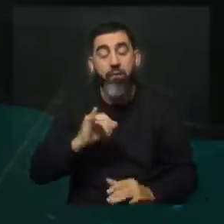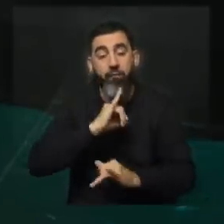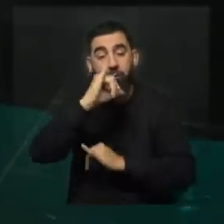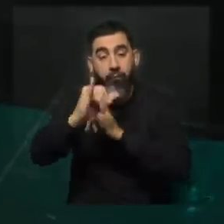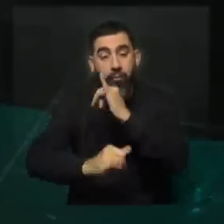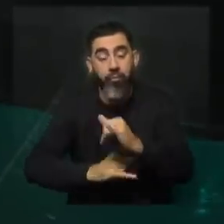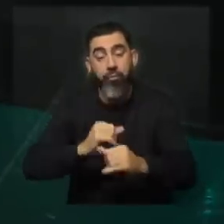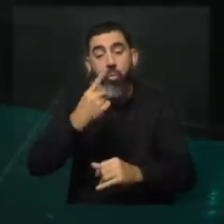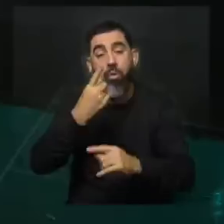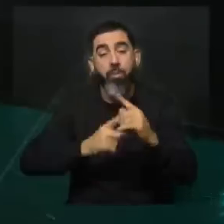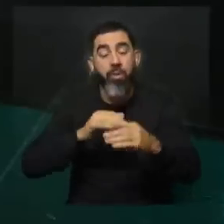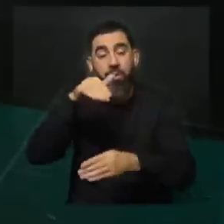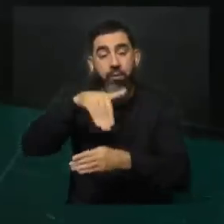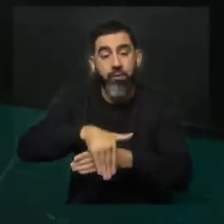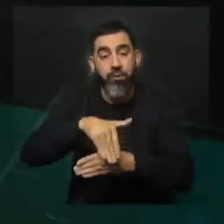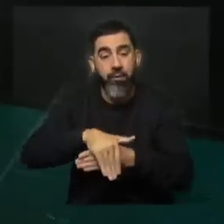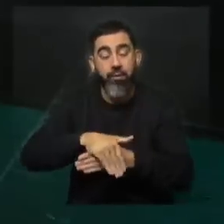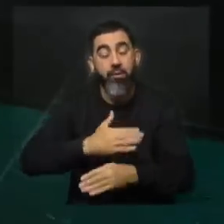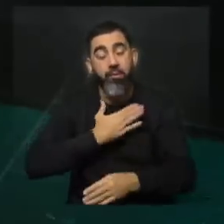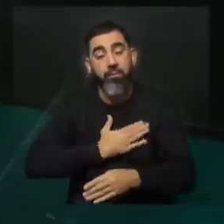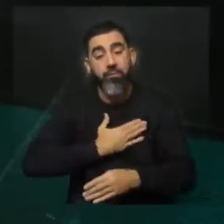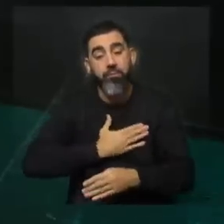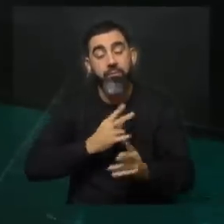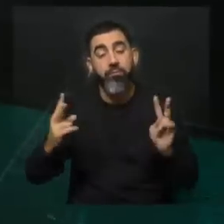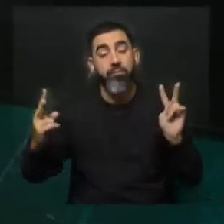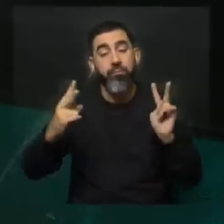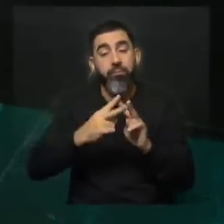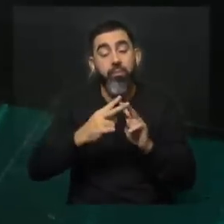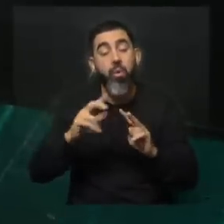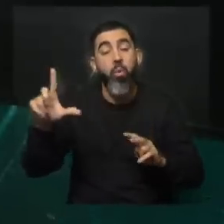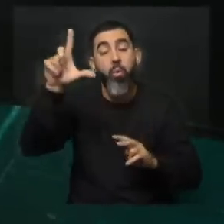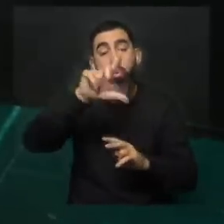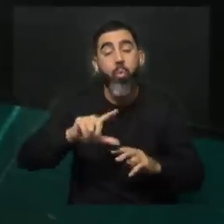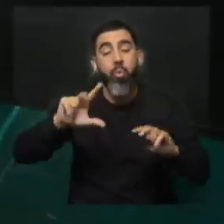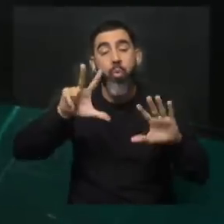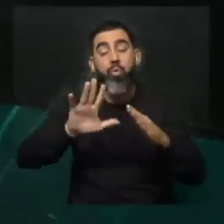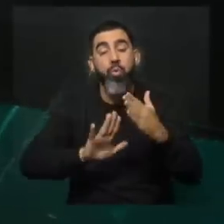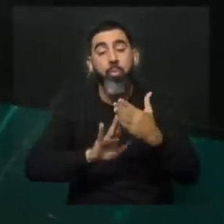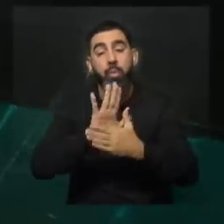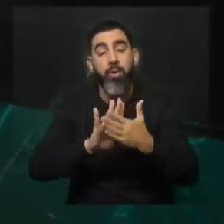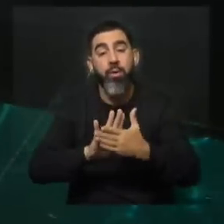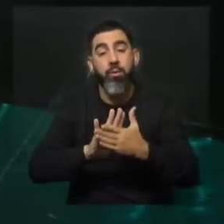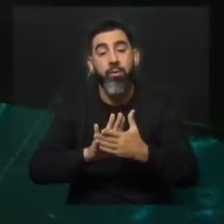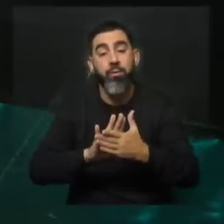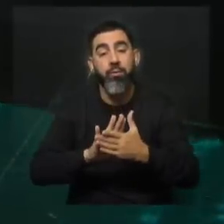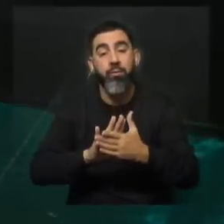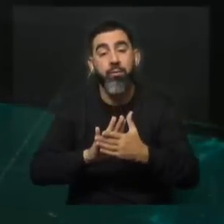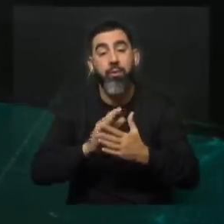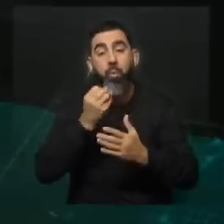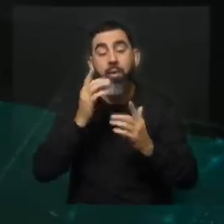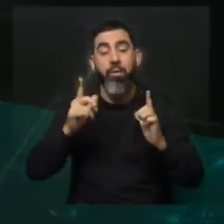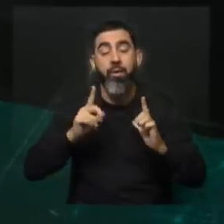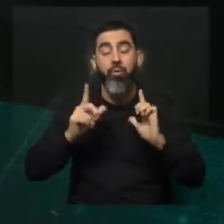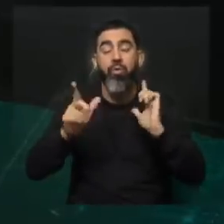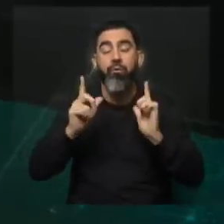informativa será a las 13:30 y nosotros con el gusto de siempre lo estamos esperando el próximo lunes a las ocho de la mañana pasen bien buen